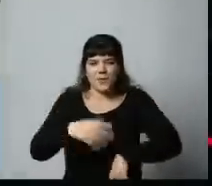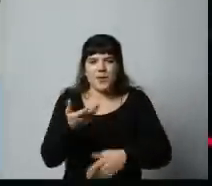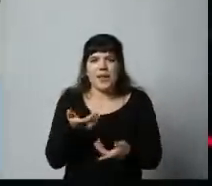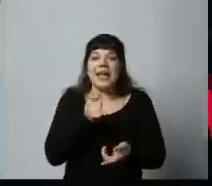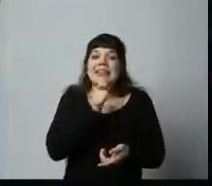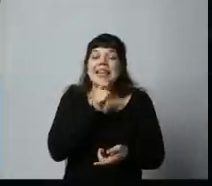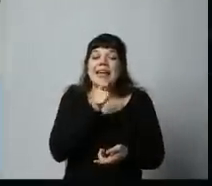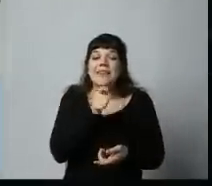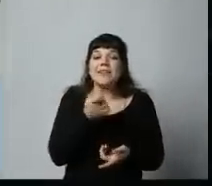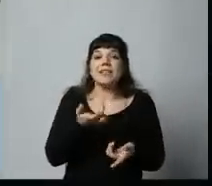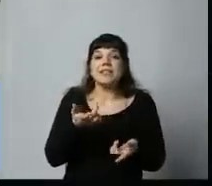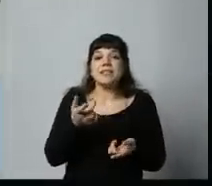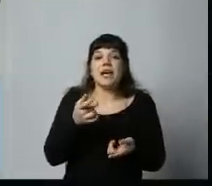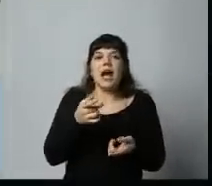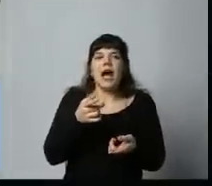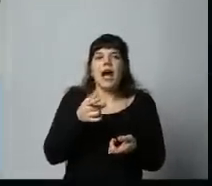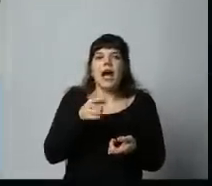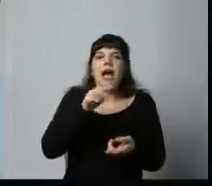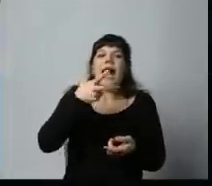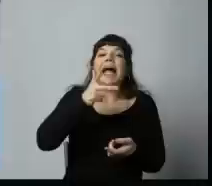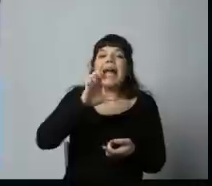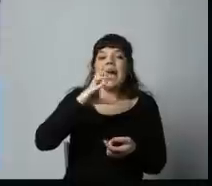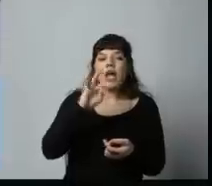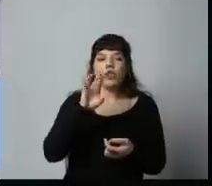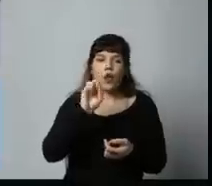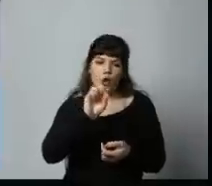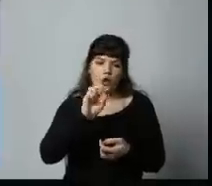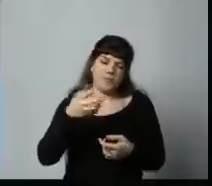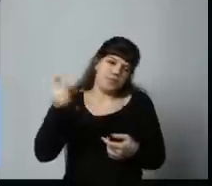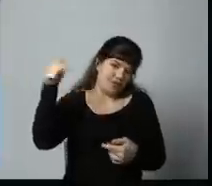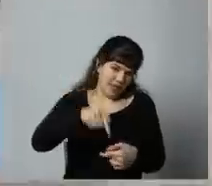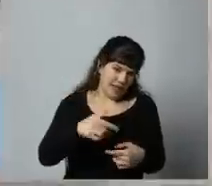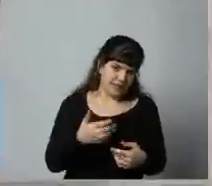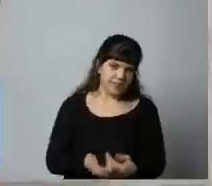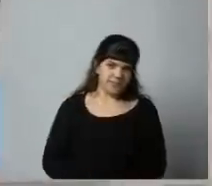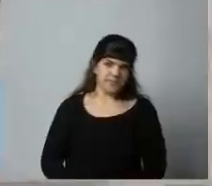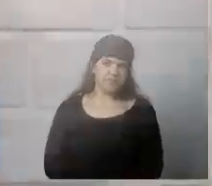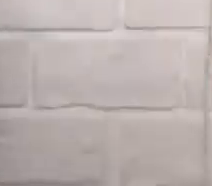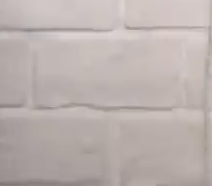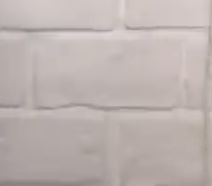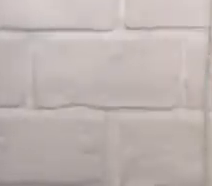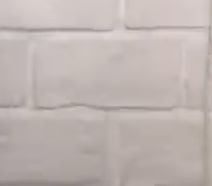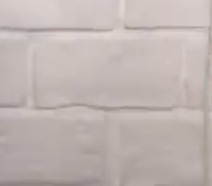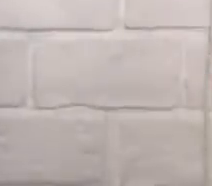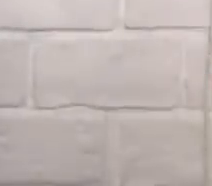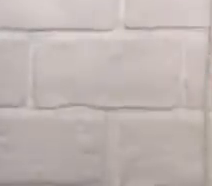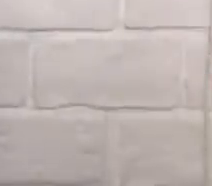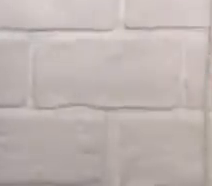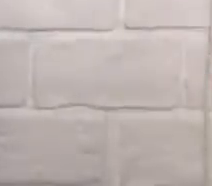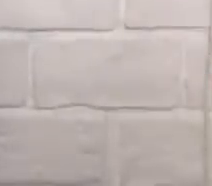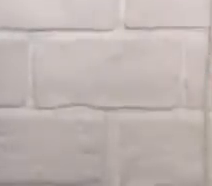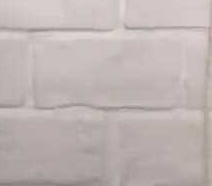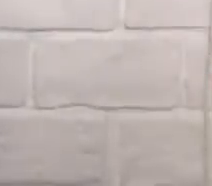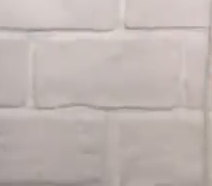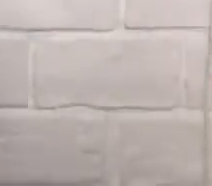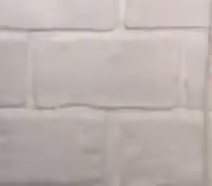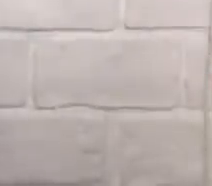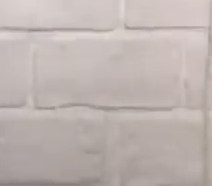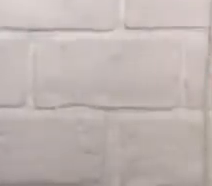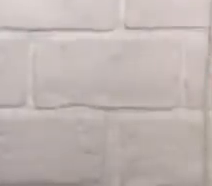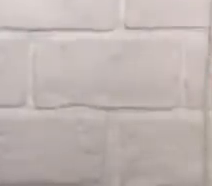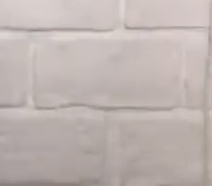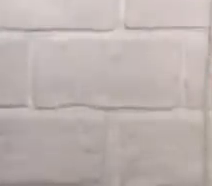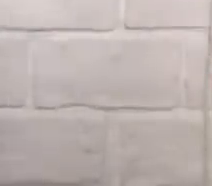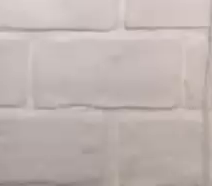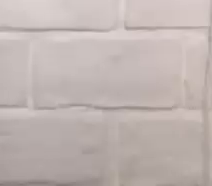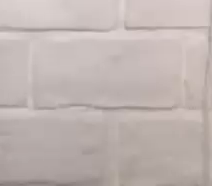entrevista central al maestro Héctor florit Hola Sí esta semana hubieron varios focos de coronavirus por acá